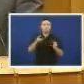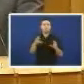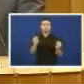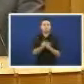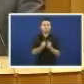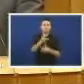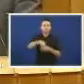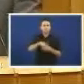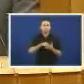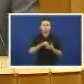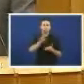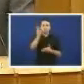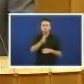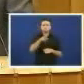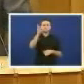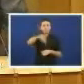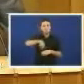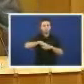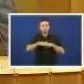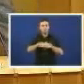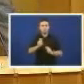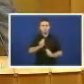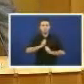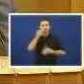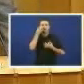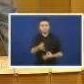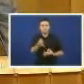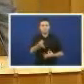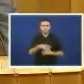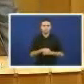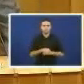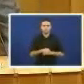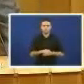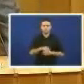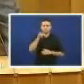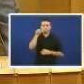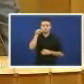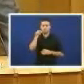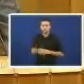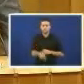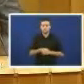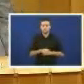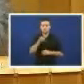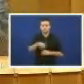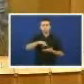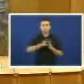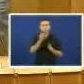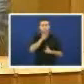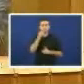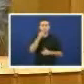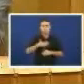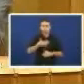solvente rede de solidariede e de garantías hoxe o sistema galego debe estar o que dará consistencia